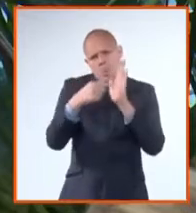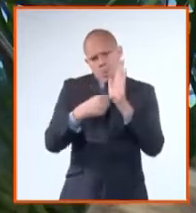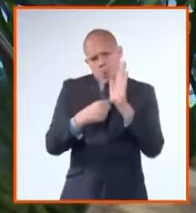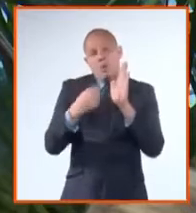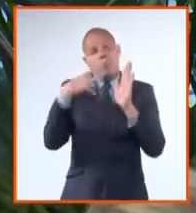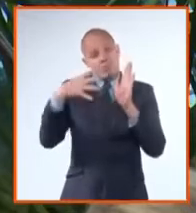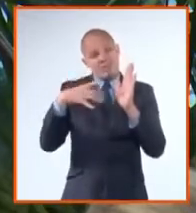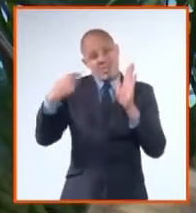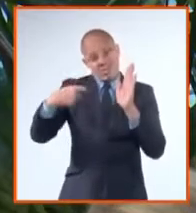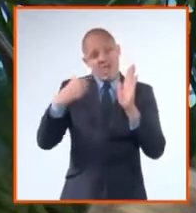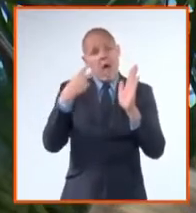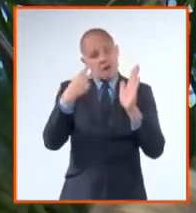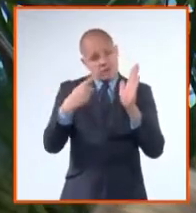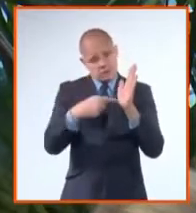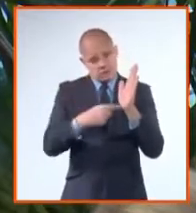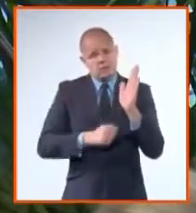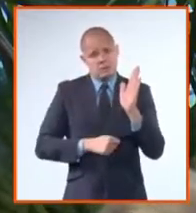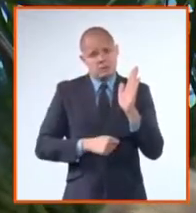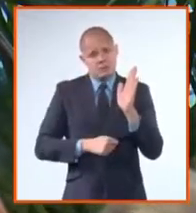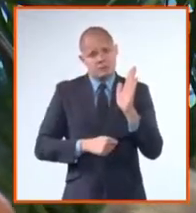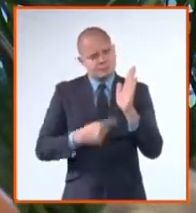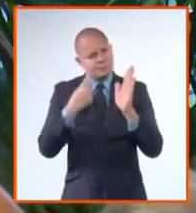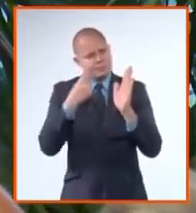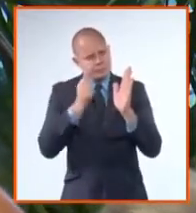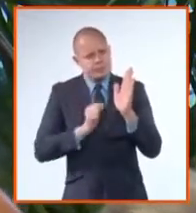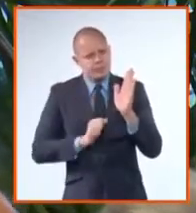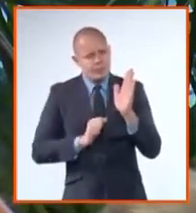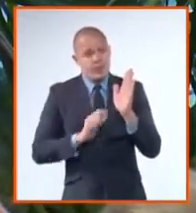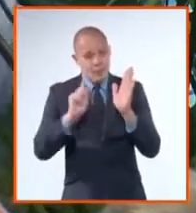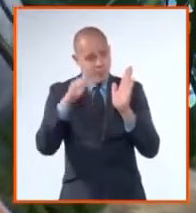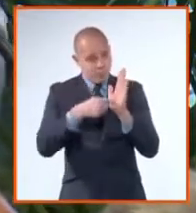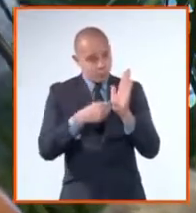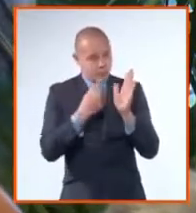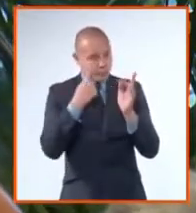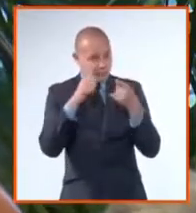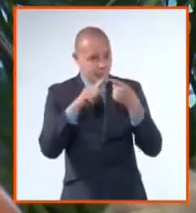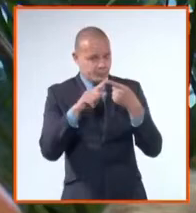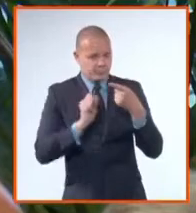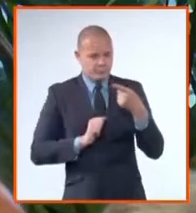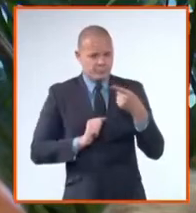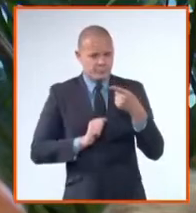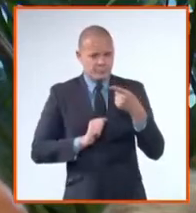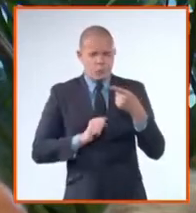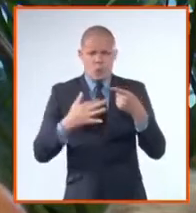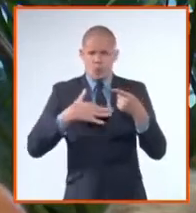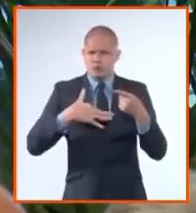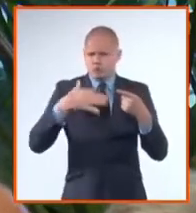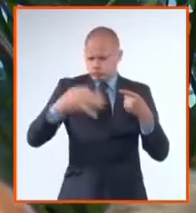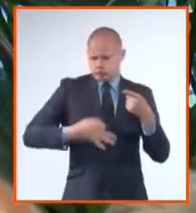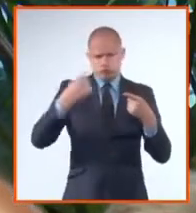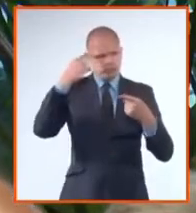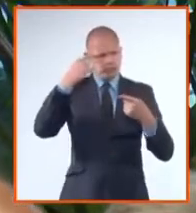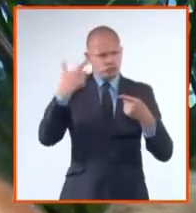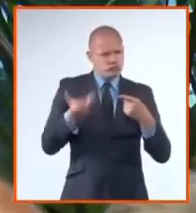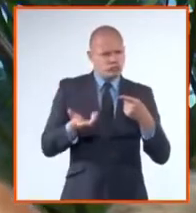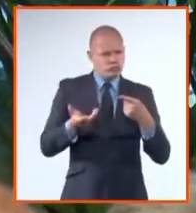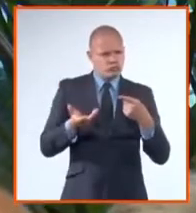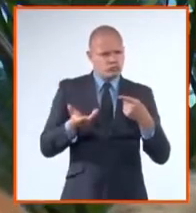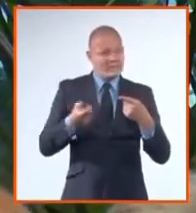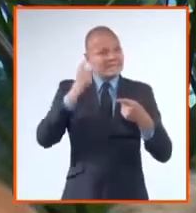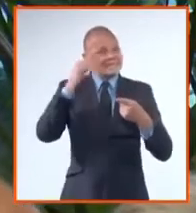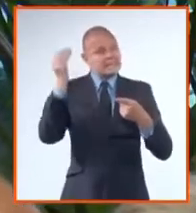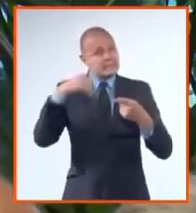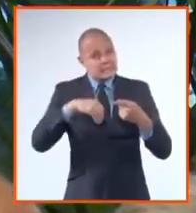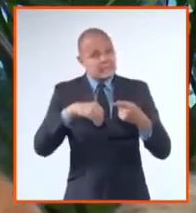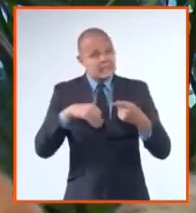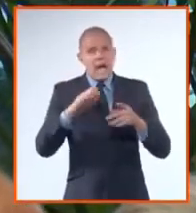son esenciales. El primero es que estoy casi firmemente convencido que la